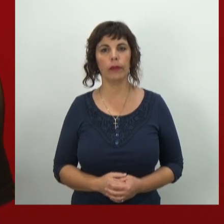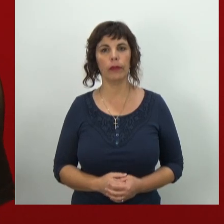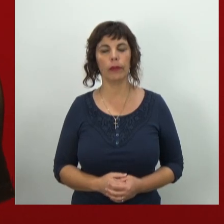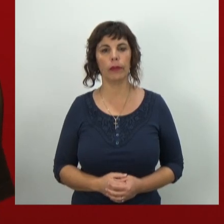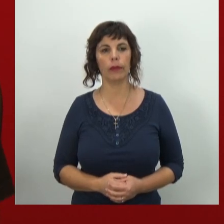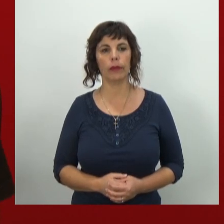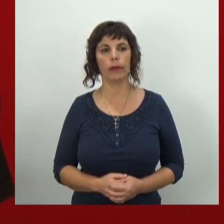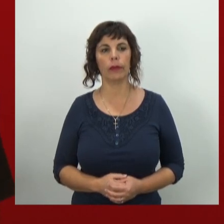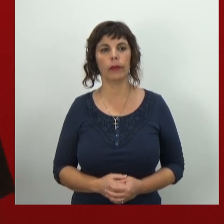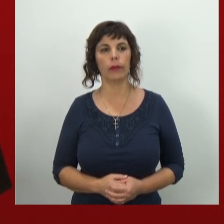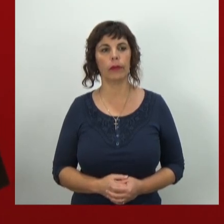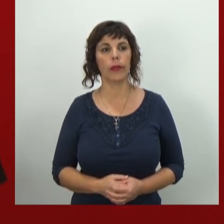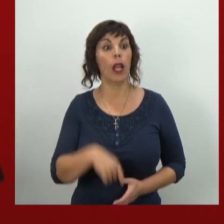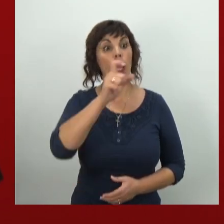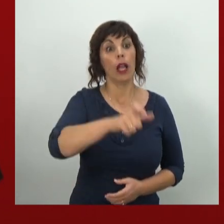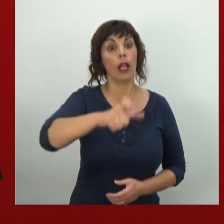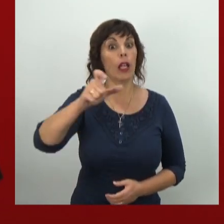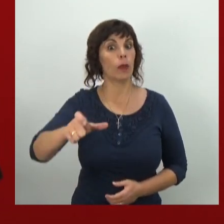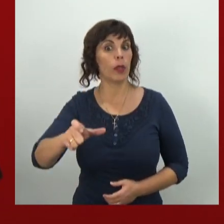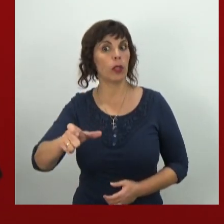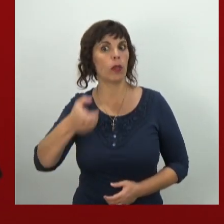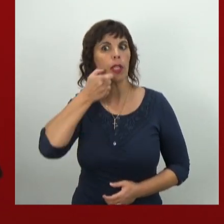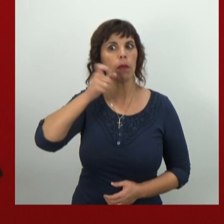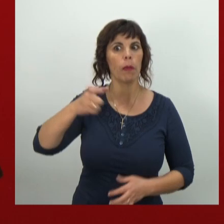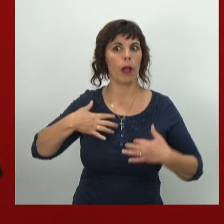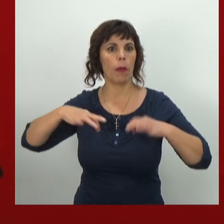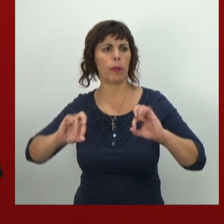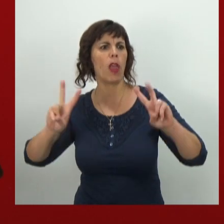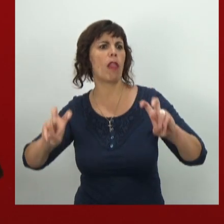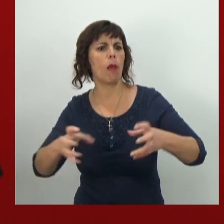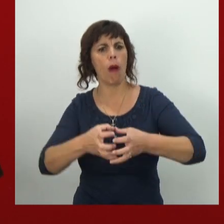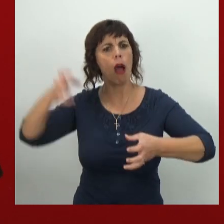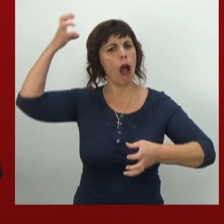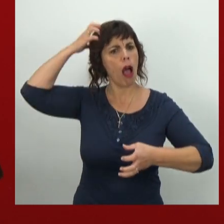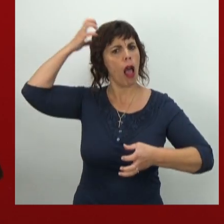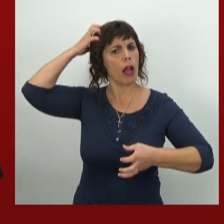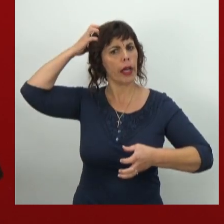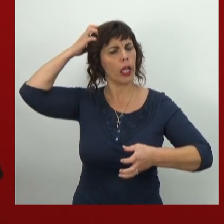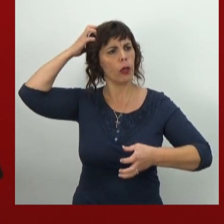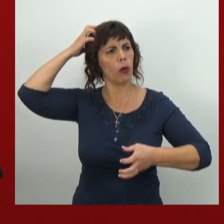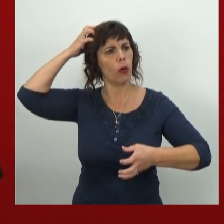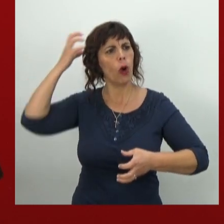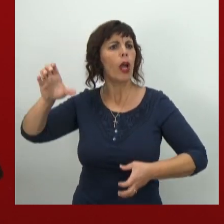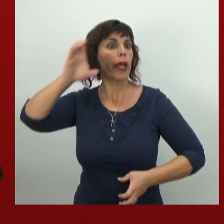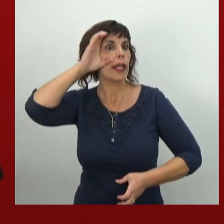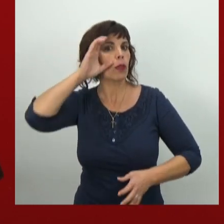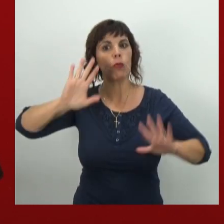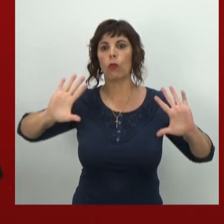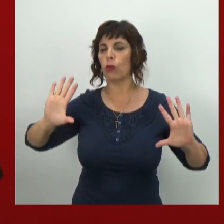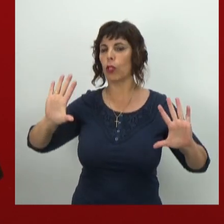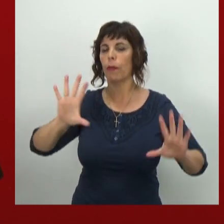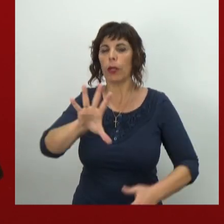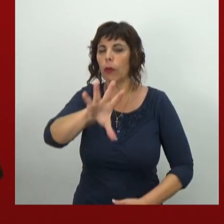Cuando alguno oye la palabra del reino y no la entiende, viene el